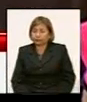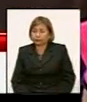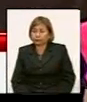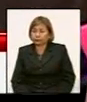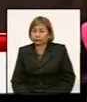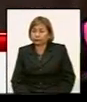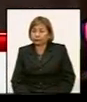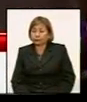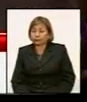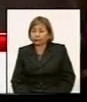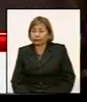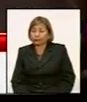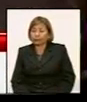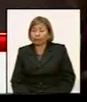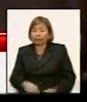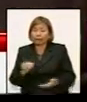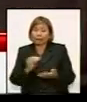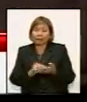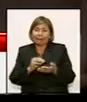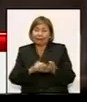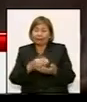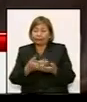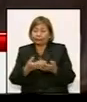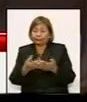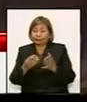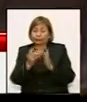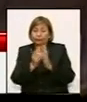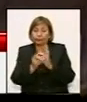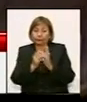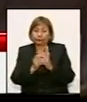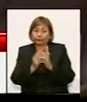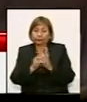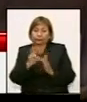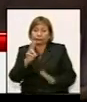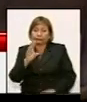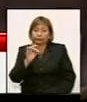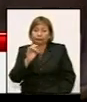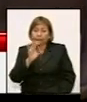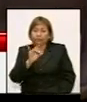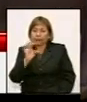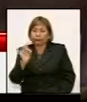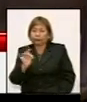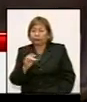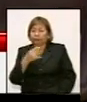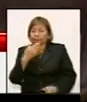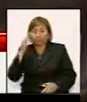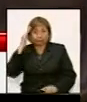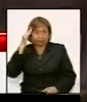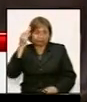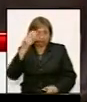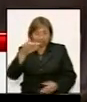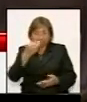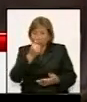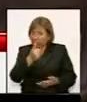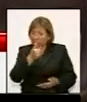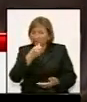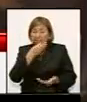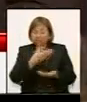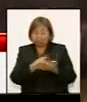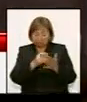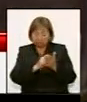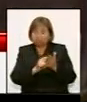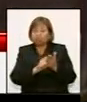Una vez más, para intervenir sobre este dictamen del proyecto 2888, saludar a la autora de este proyecto. Efectivamente